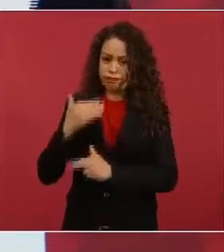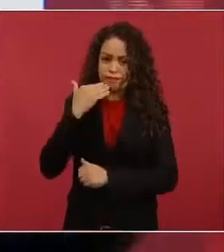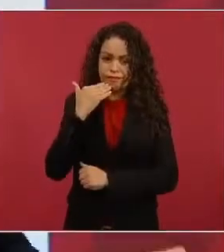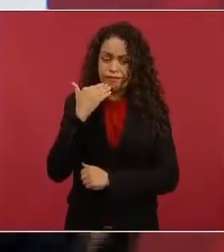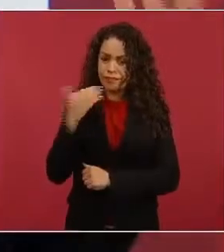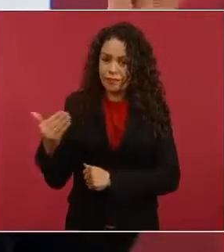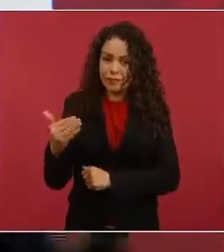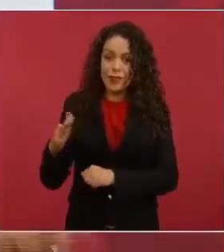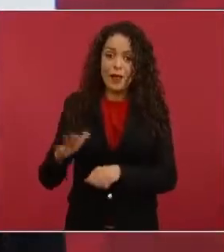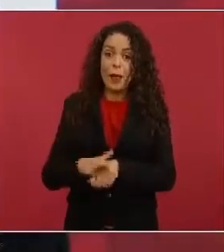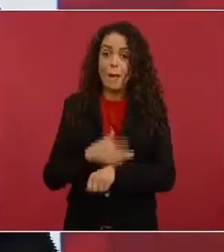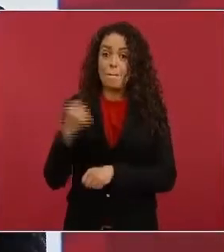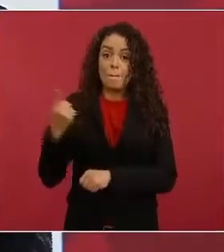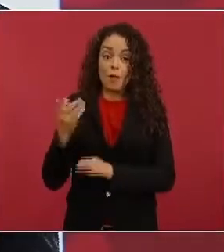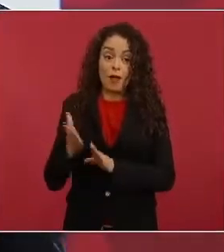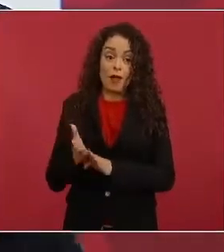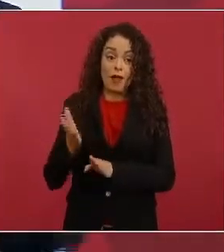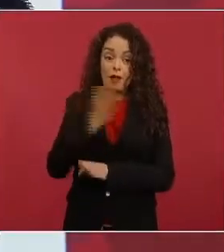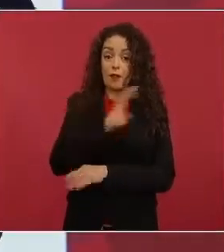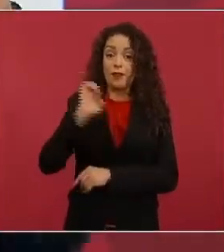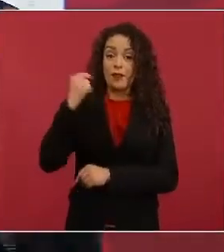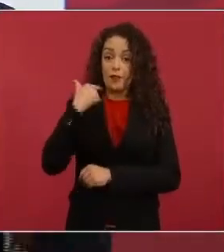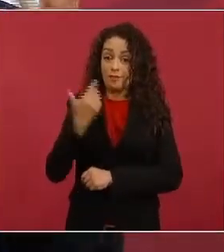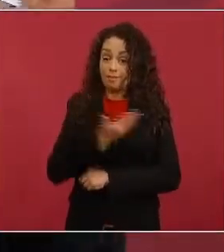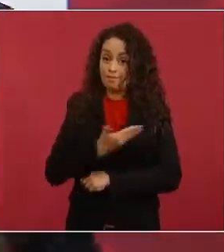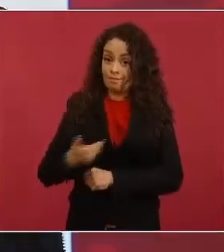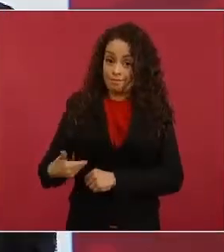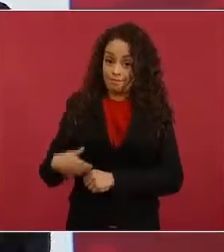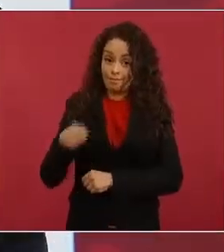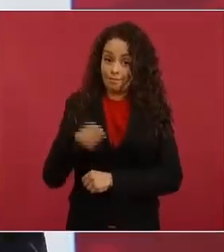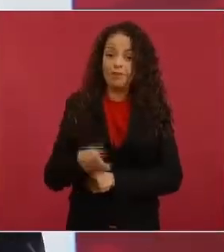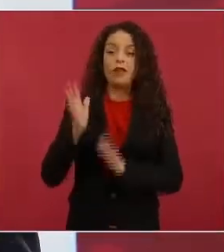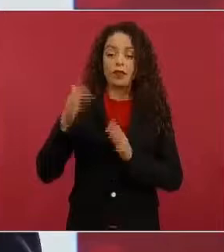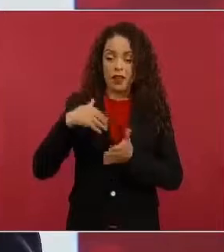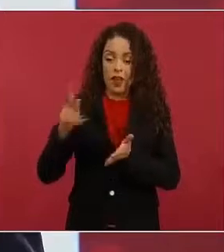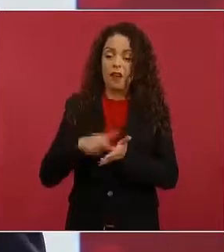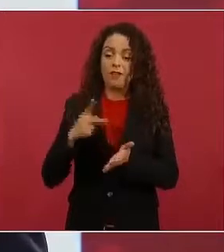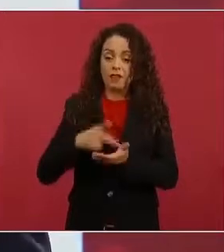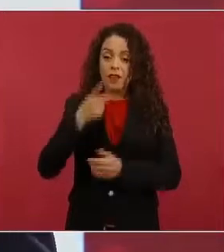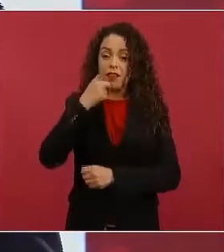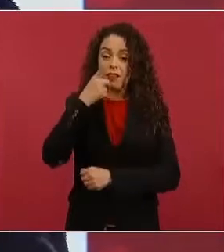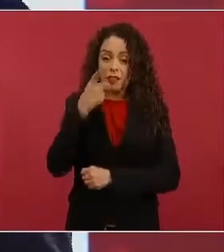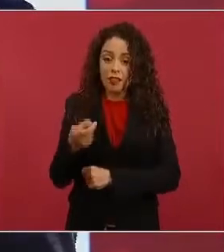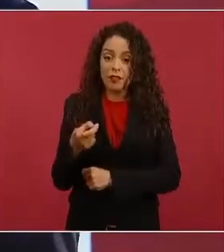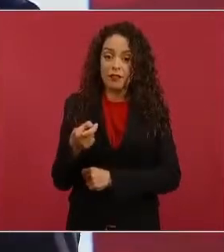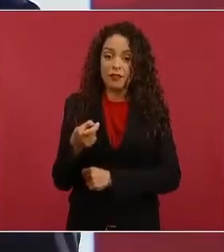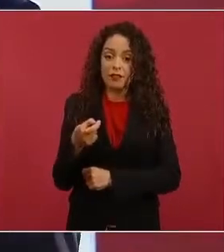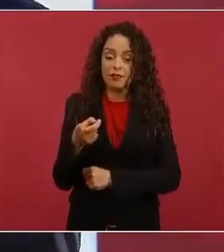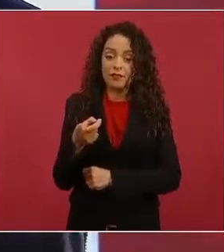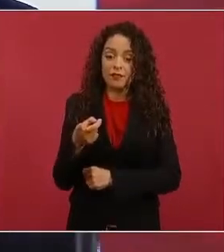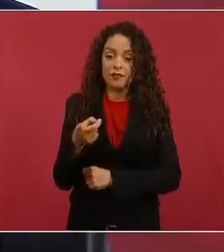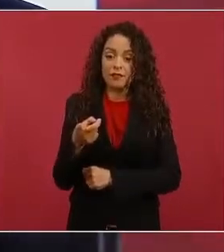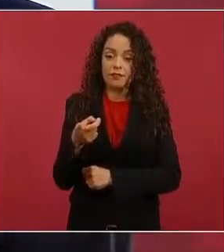porque en el sexenio anterior, ya lo hemos dicho, se engañó